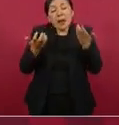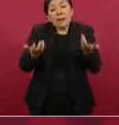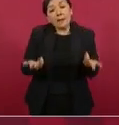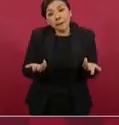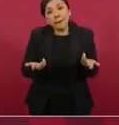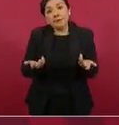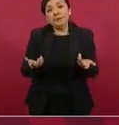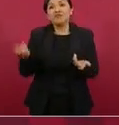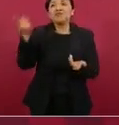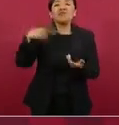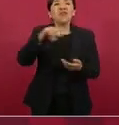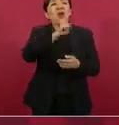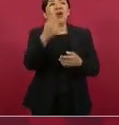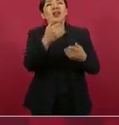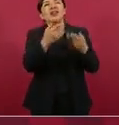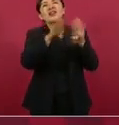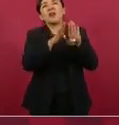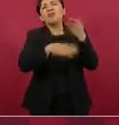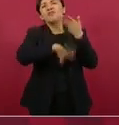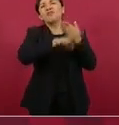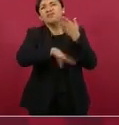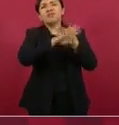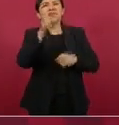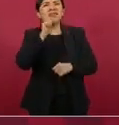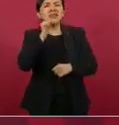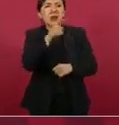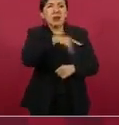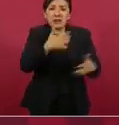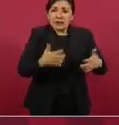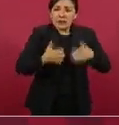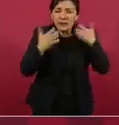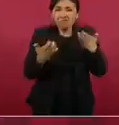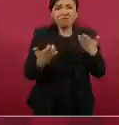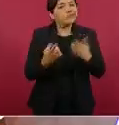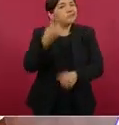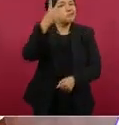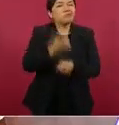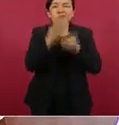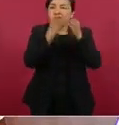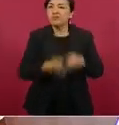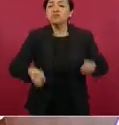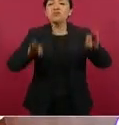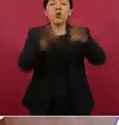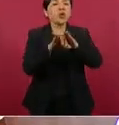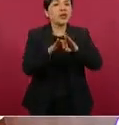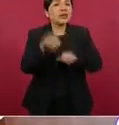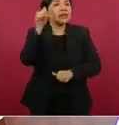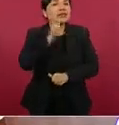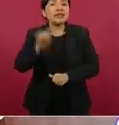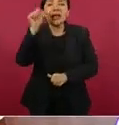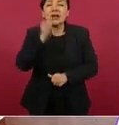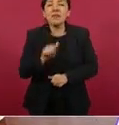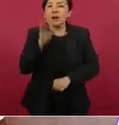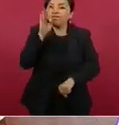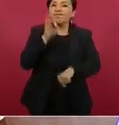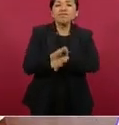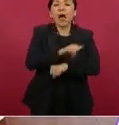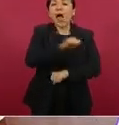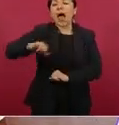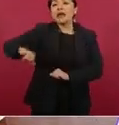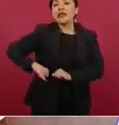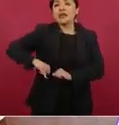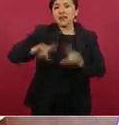los conservadores, tenemos que poner por delante el interés público, el interés de la